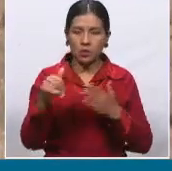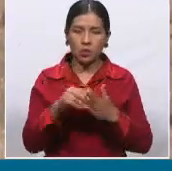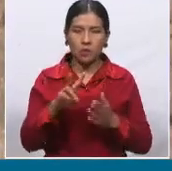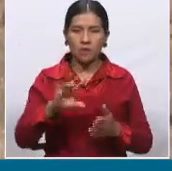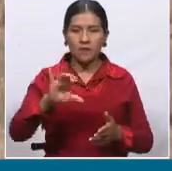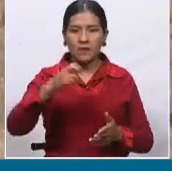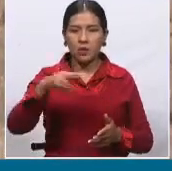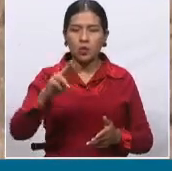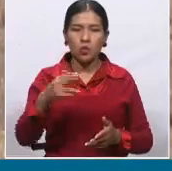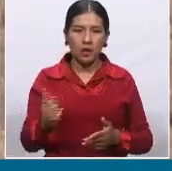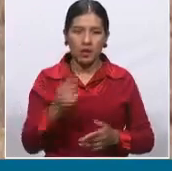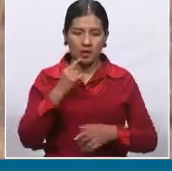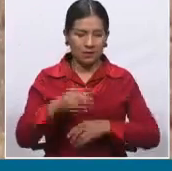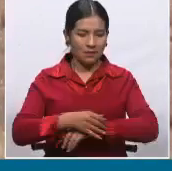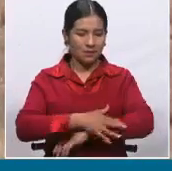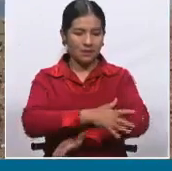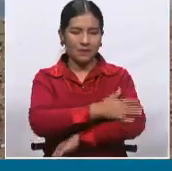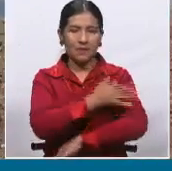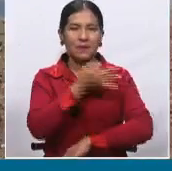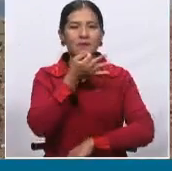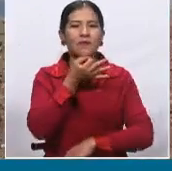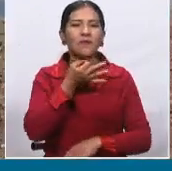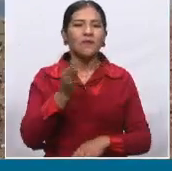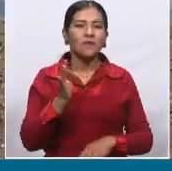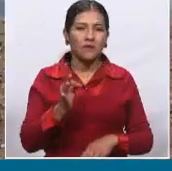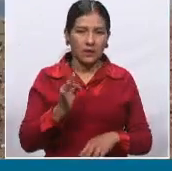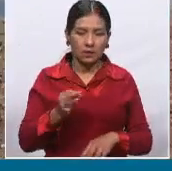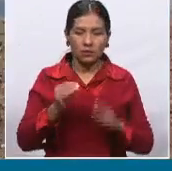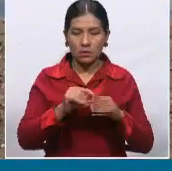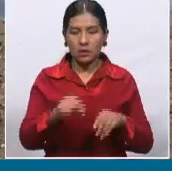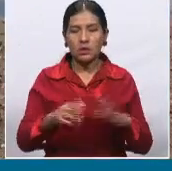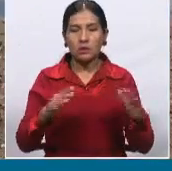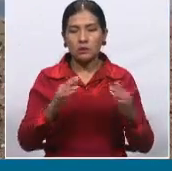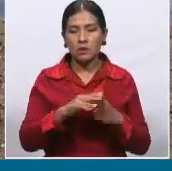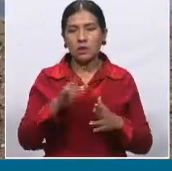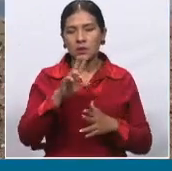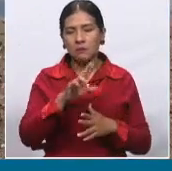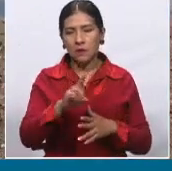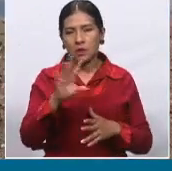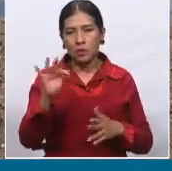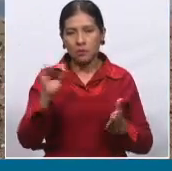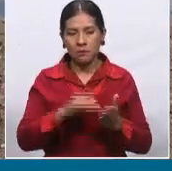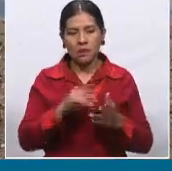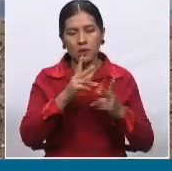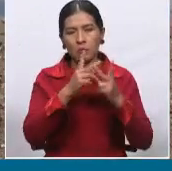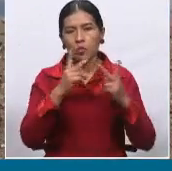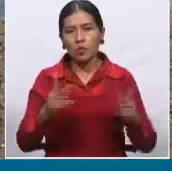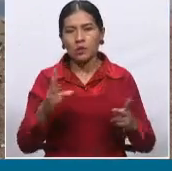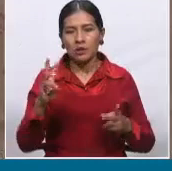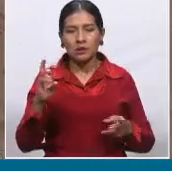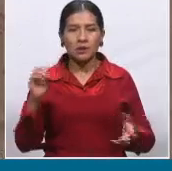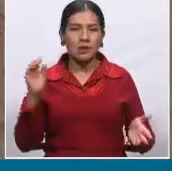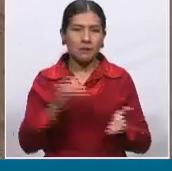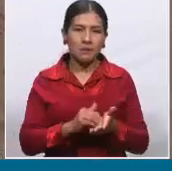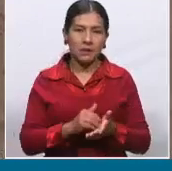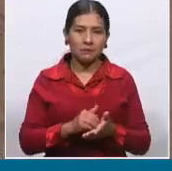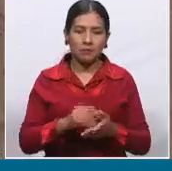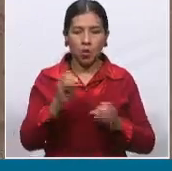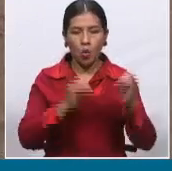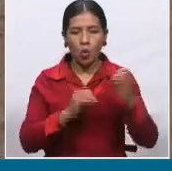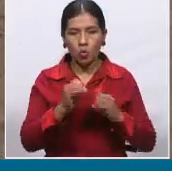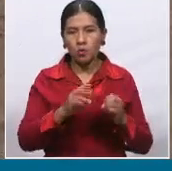cantidad estaría registrada en Oruro con 39.000, La Paz con 29.000 y Potosí con 60.000. Es